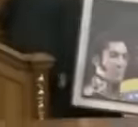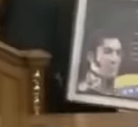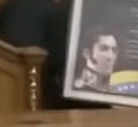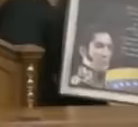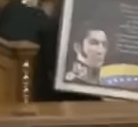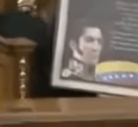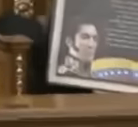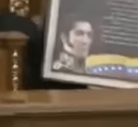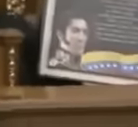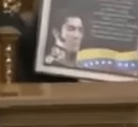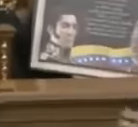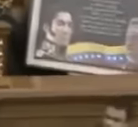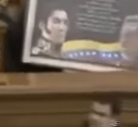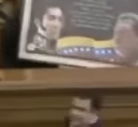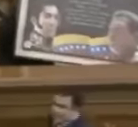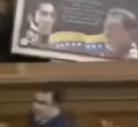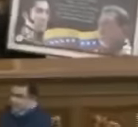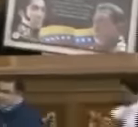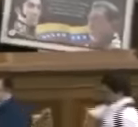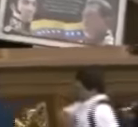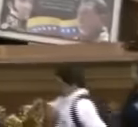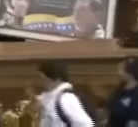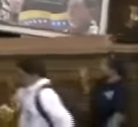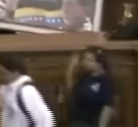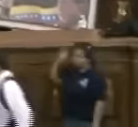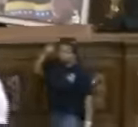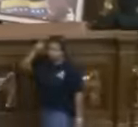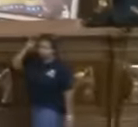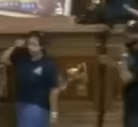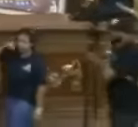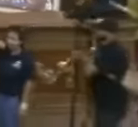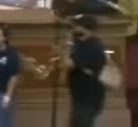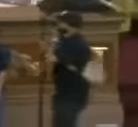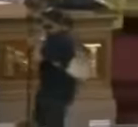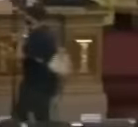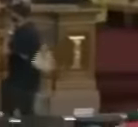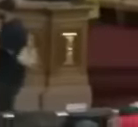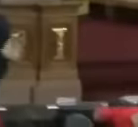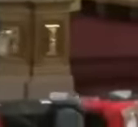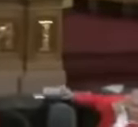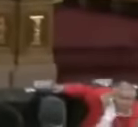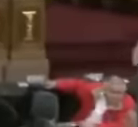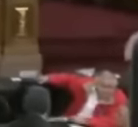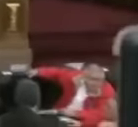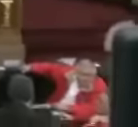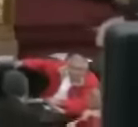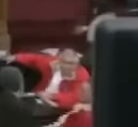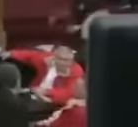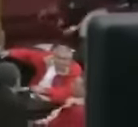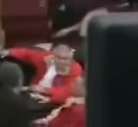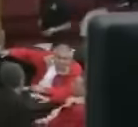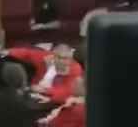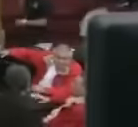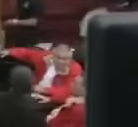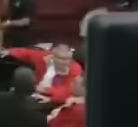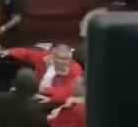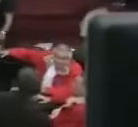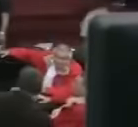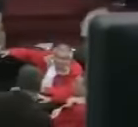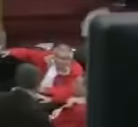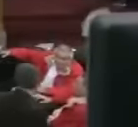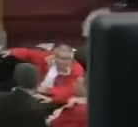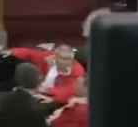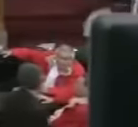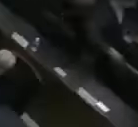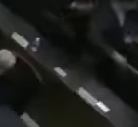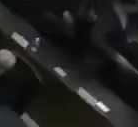diputado Ricardo González para manifestar el rechazo a la batalla mediática contra Venezuela, infundada por los mal llamados influencers a